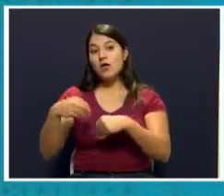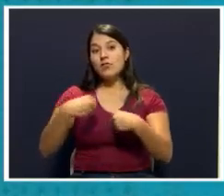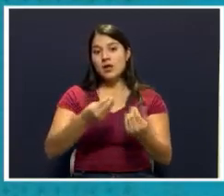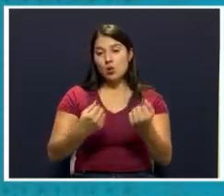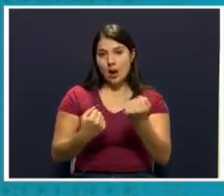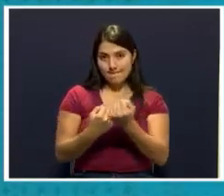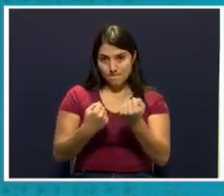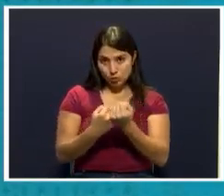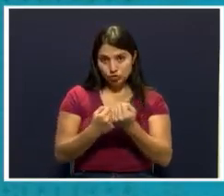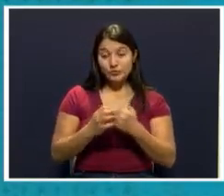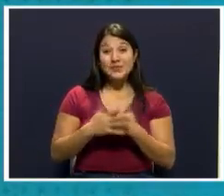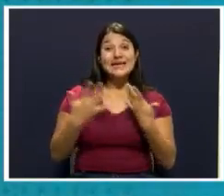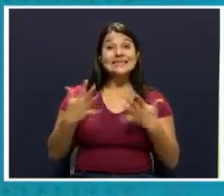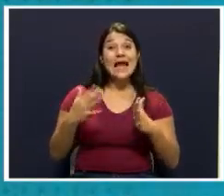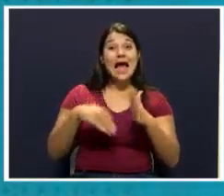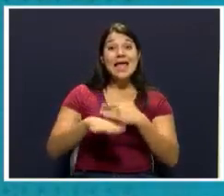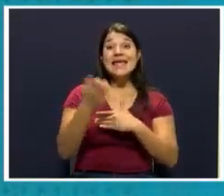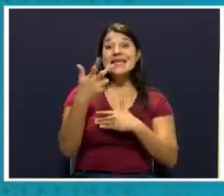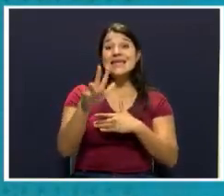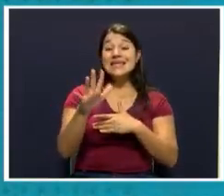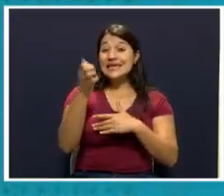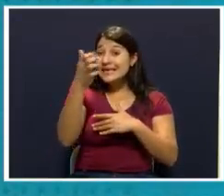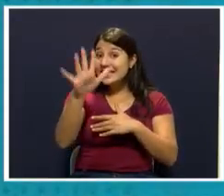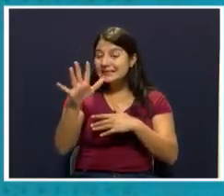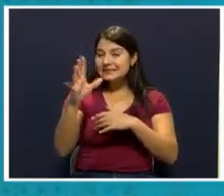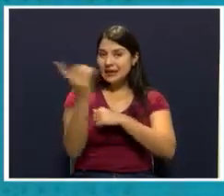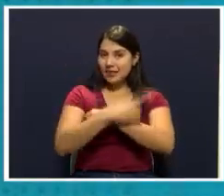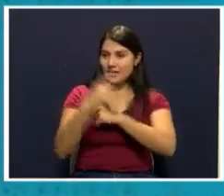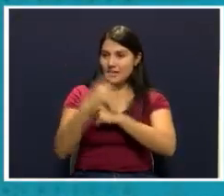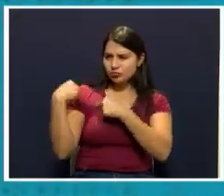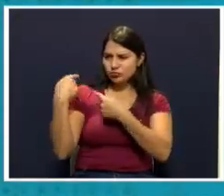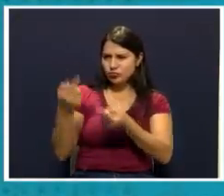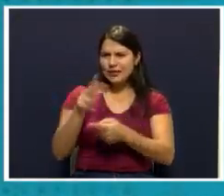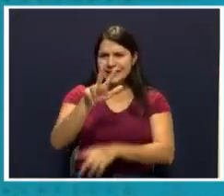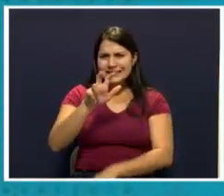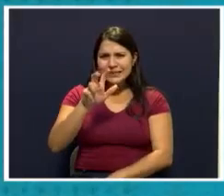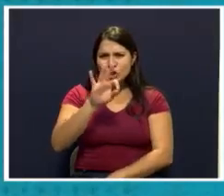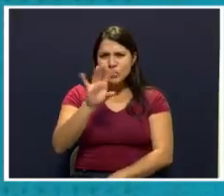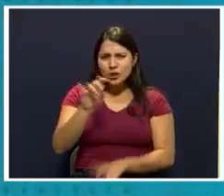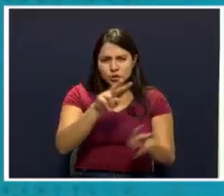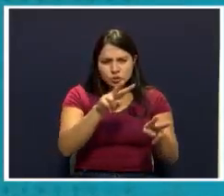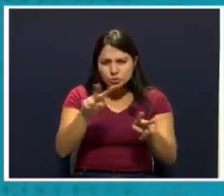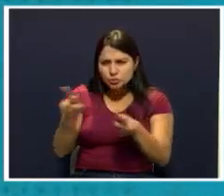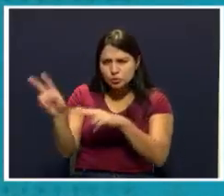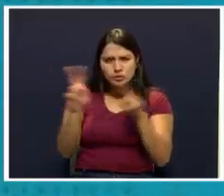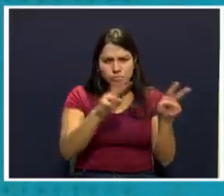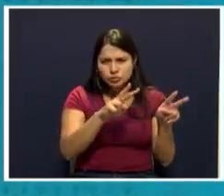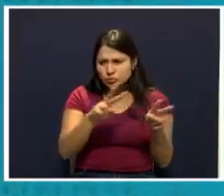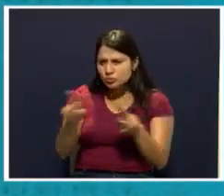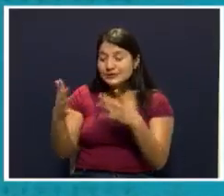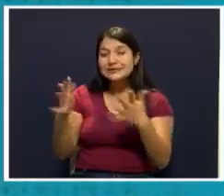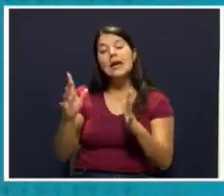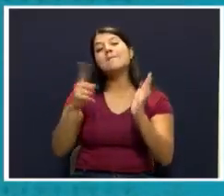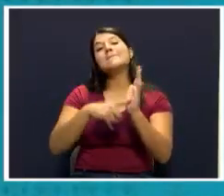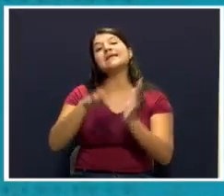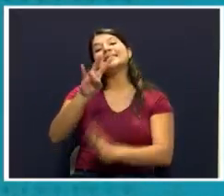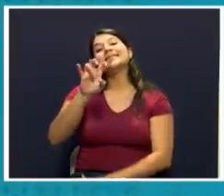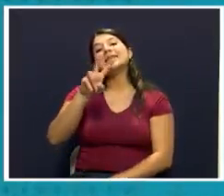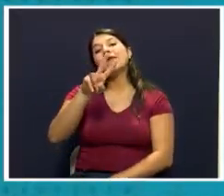en 15 días han realizado 398 recorridos de vigilancia, cumpliendo un total de 1.728 horas de